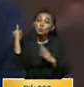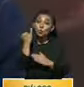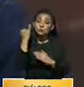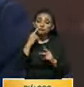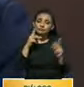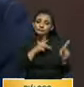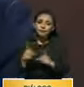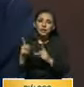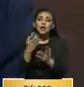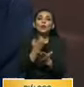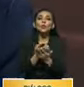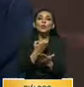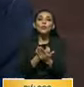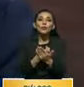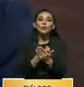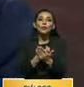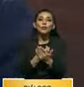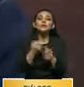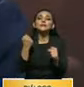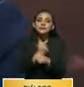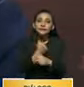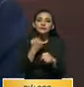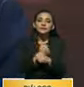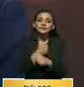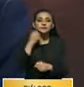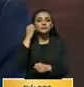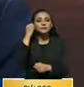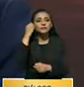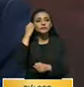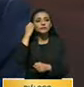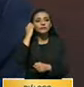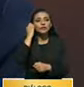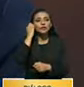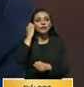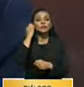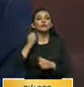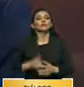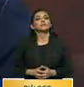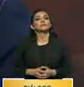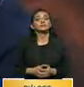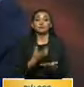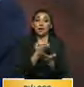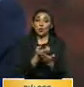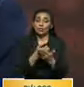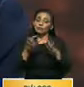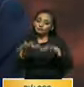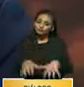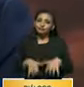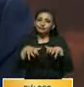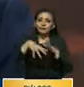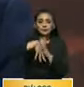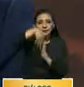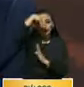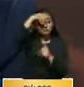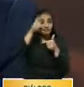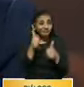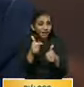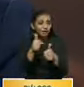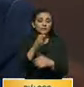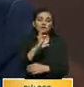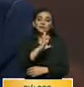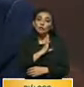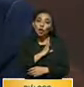Plan Ecuador Trabaja, con un programa Ecuador Agrícola, Ecuador Emprendedor, Ecuador